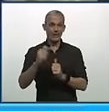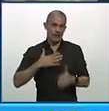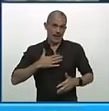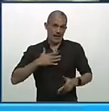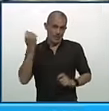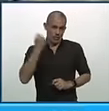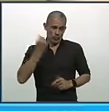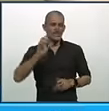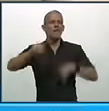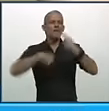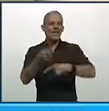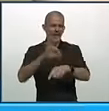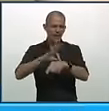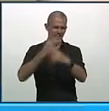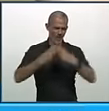Mañana tenemos revisión médica,